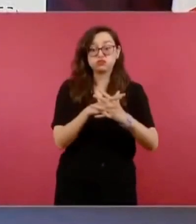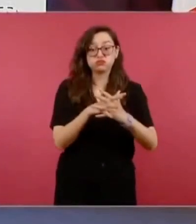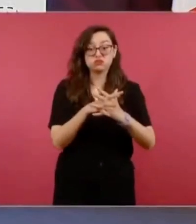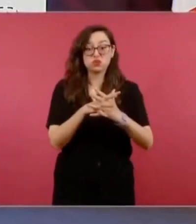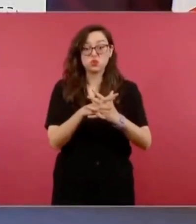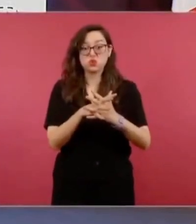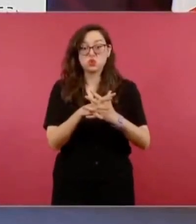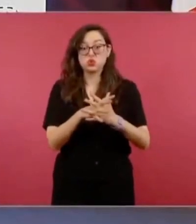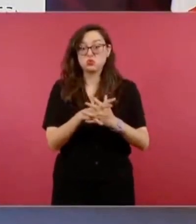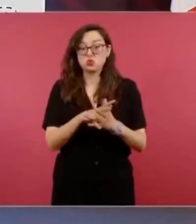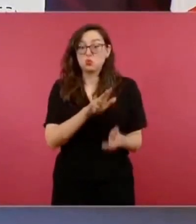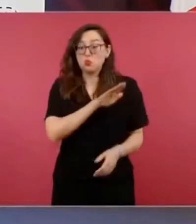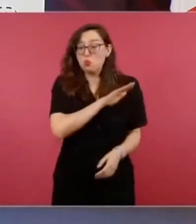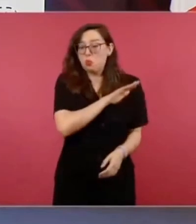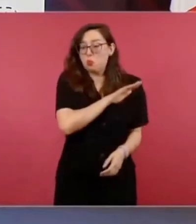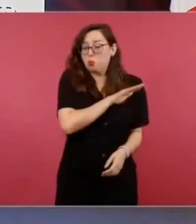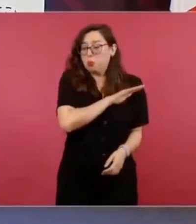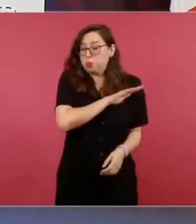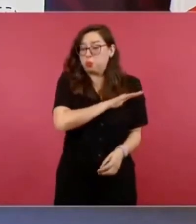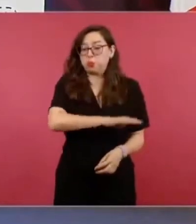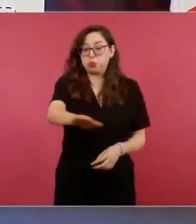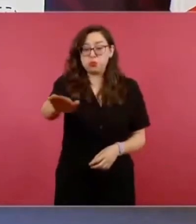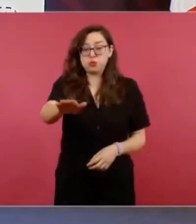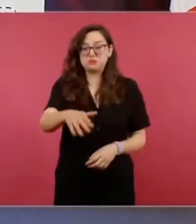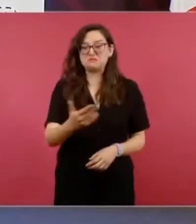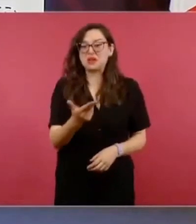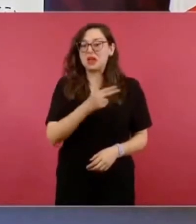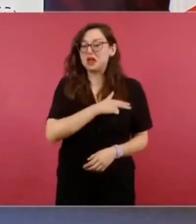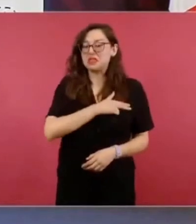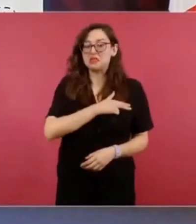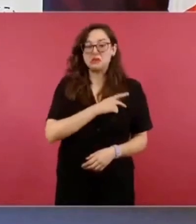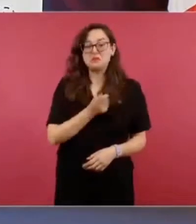que los heridos y detenidos.